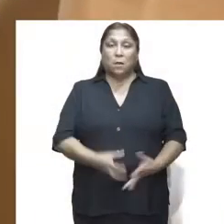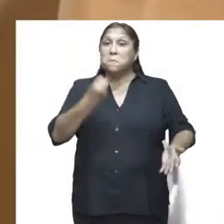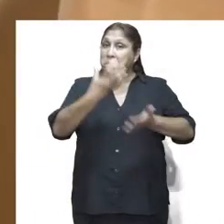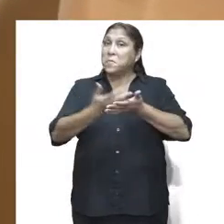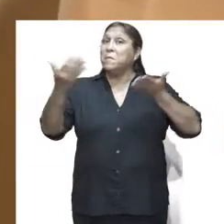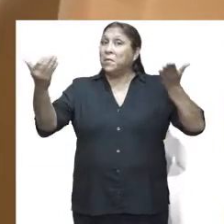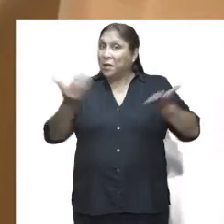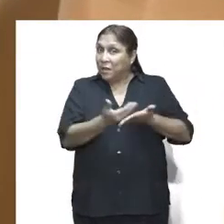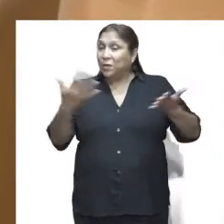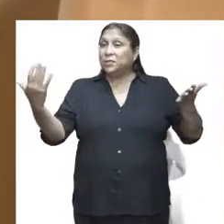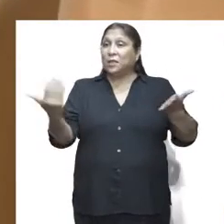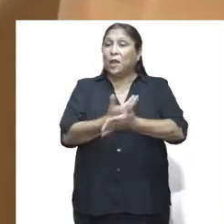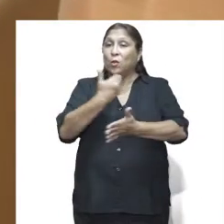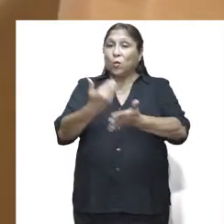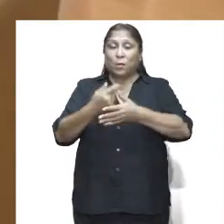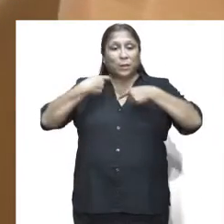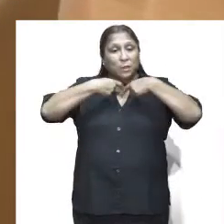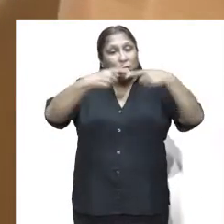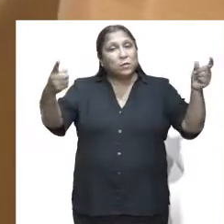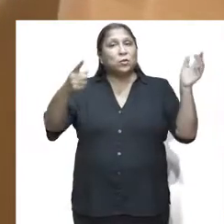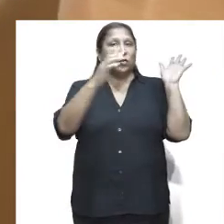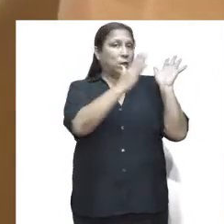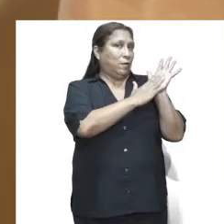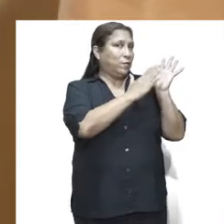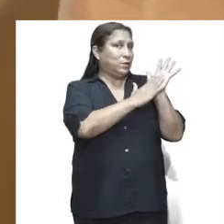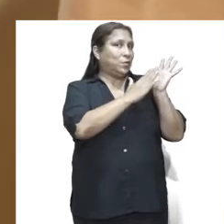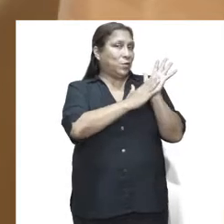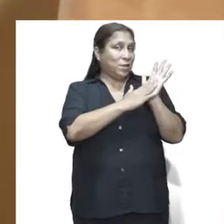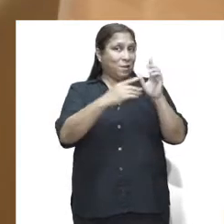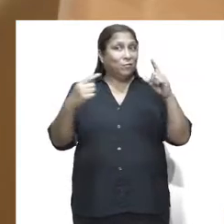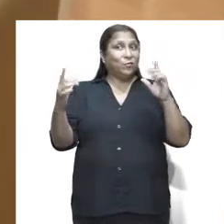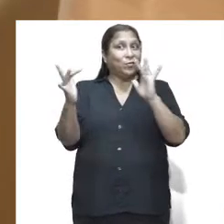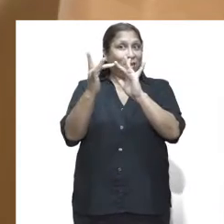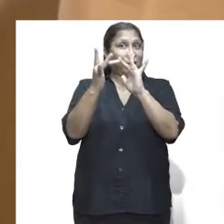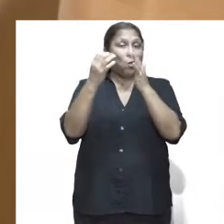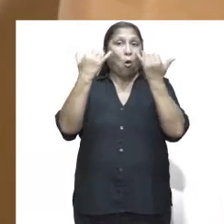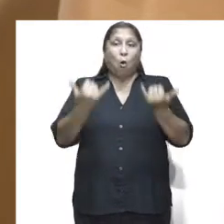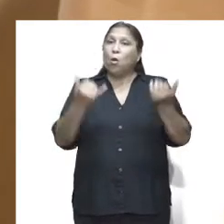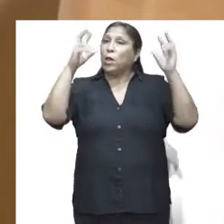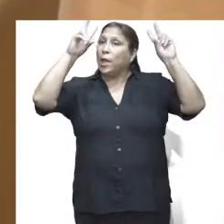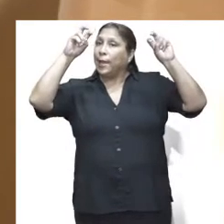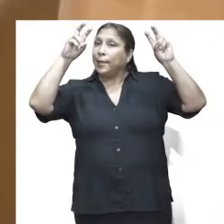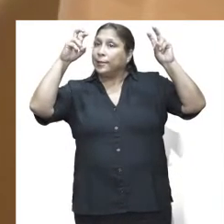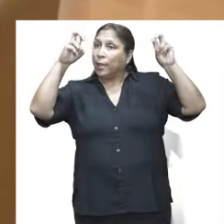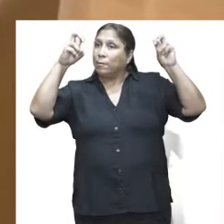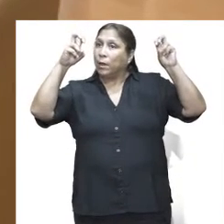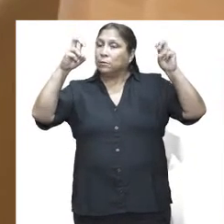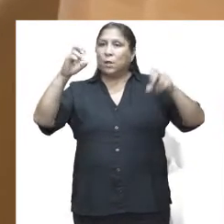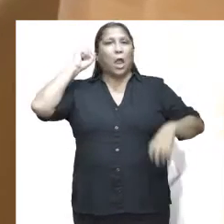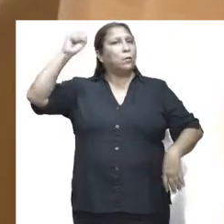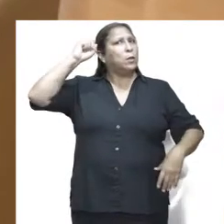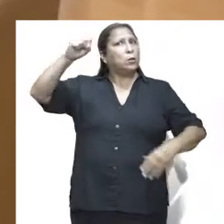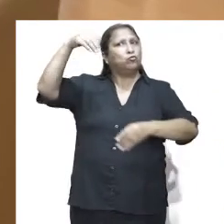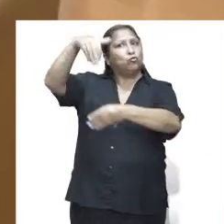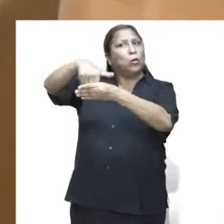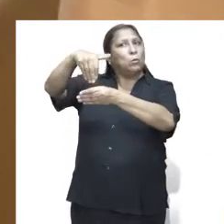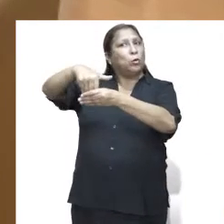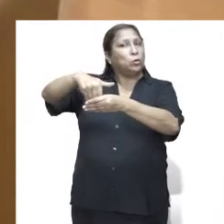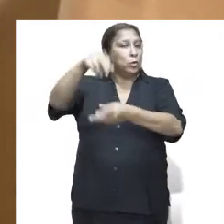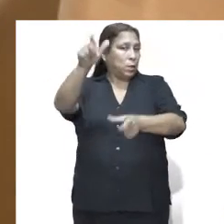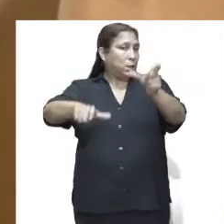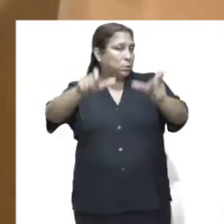Bienvenidos a esta nueva transmisión de Defensoría en Directo. Hoy el tema es el derecho al voto de las personas